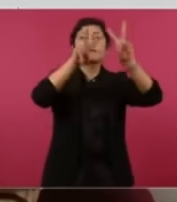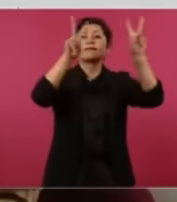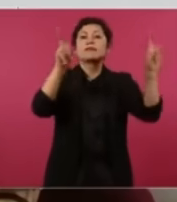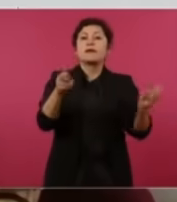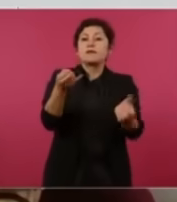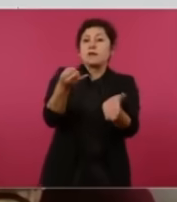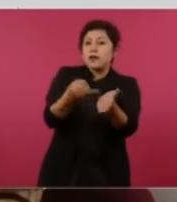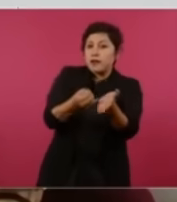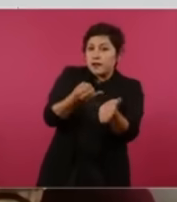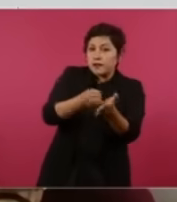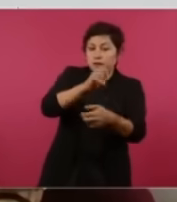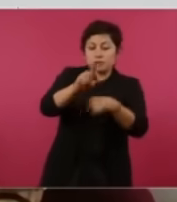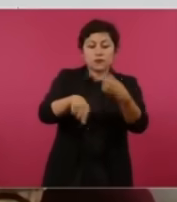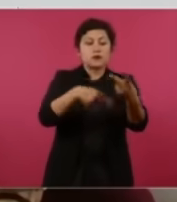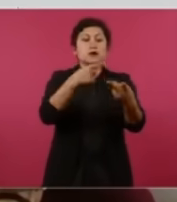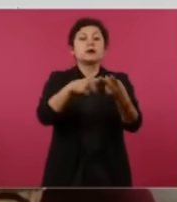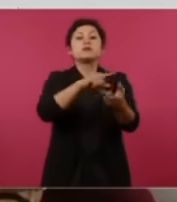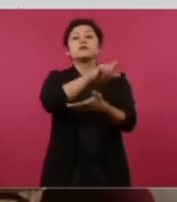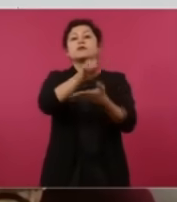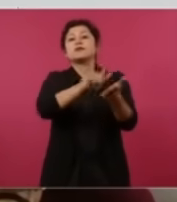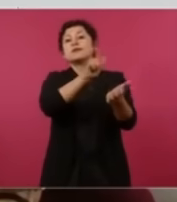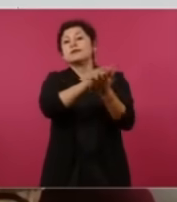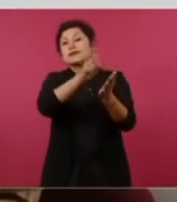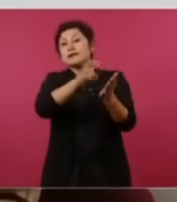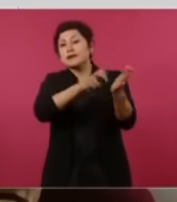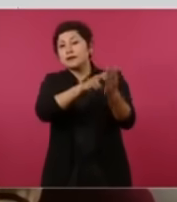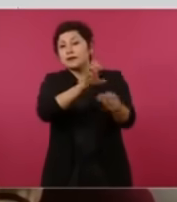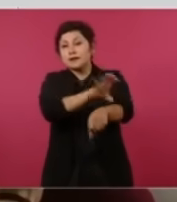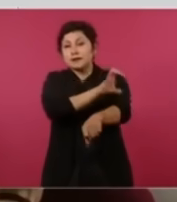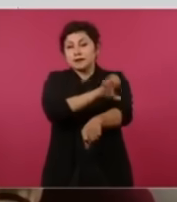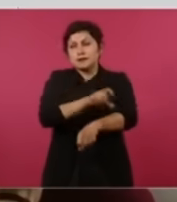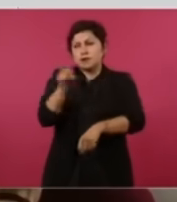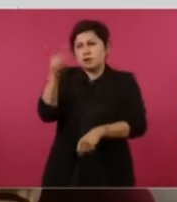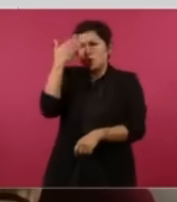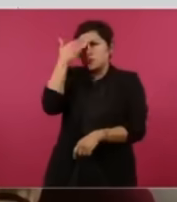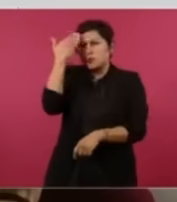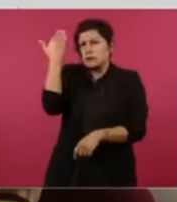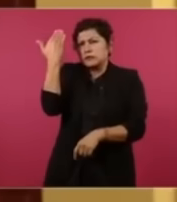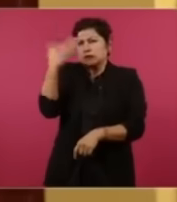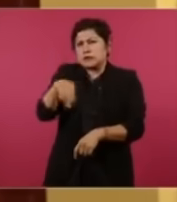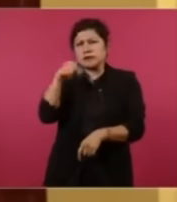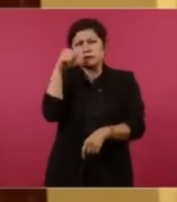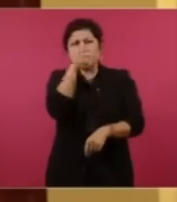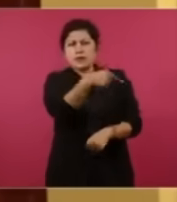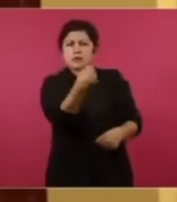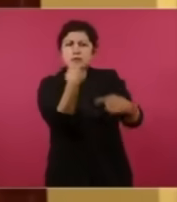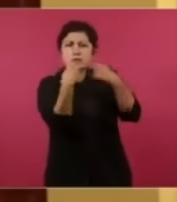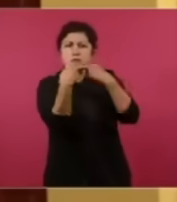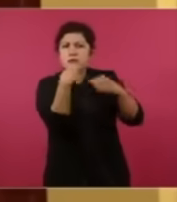sobre la reforma energética, que ya ves que está ahí muy en la discusión.